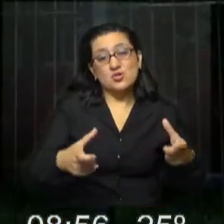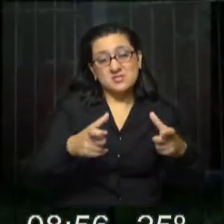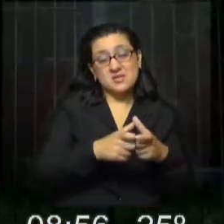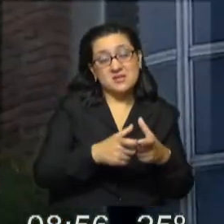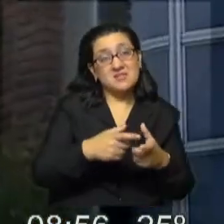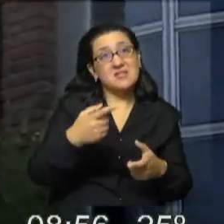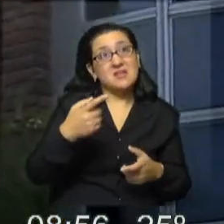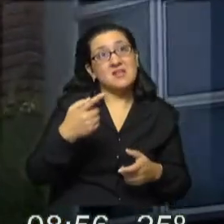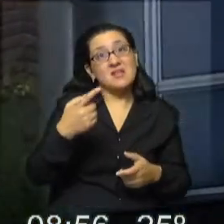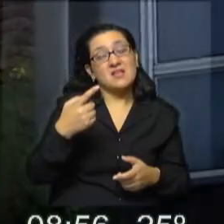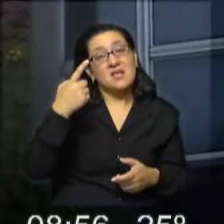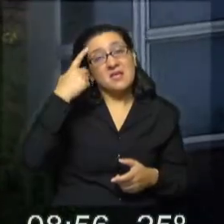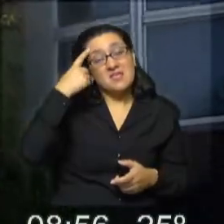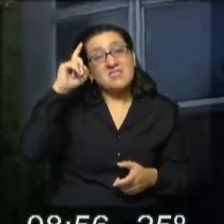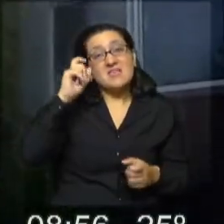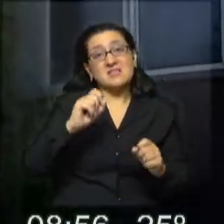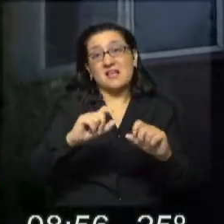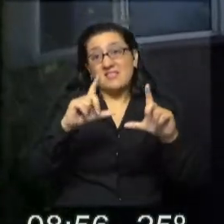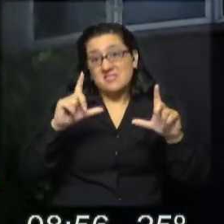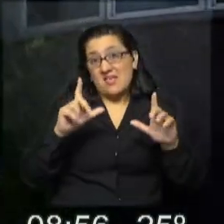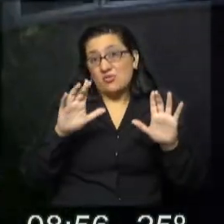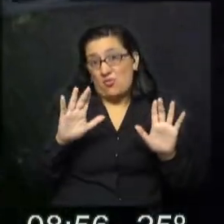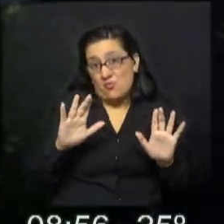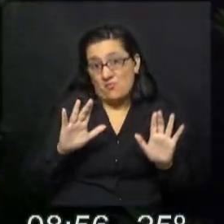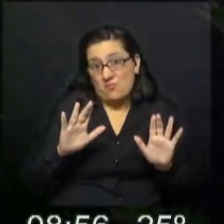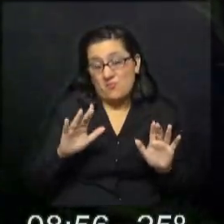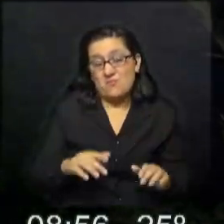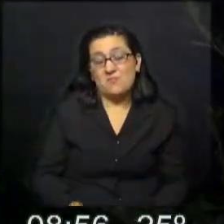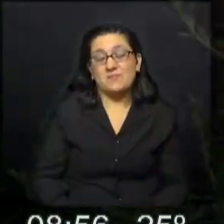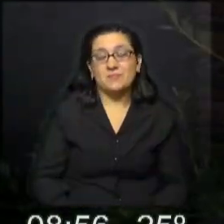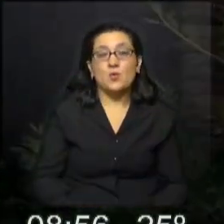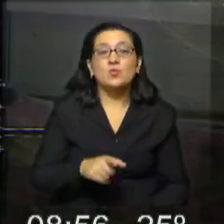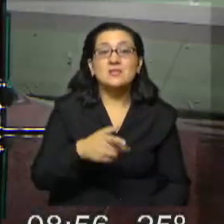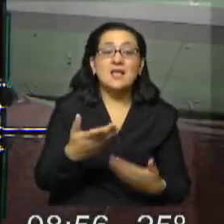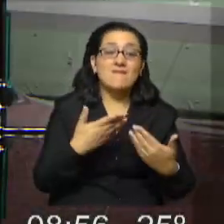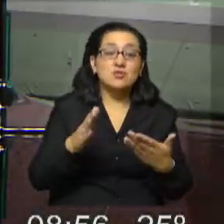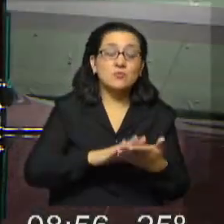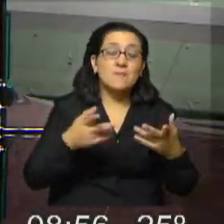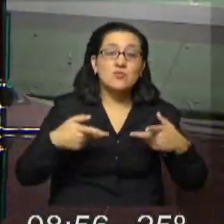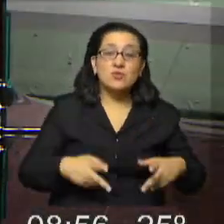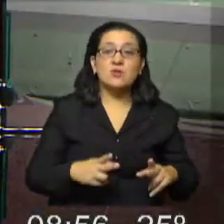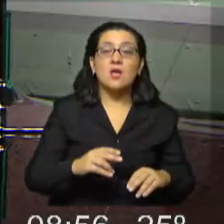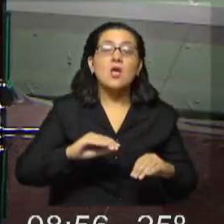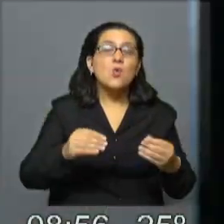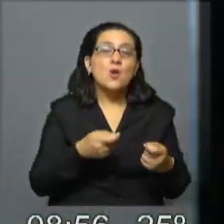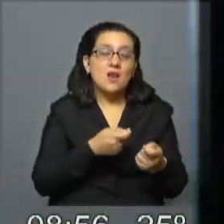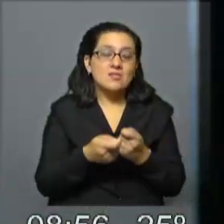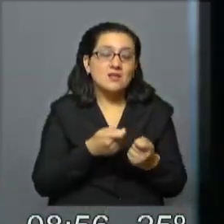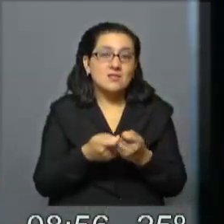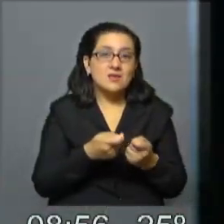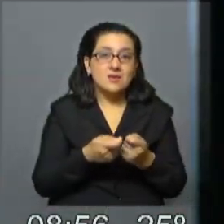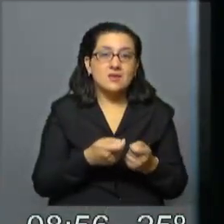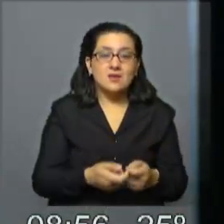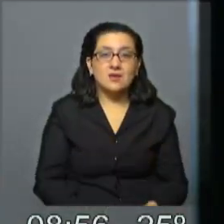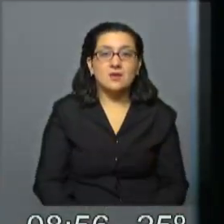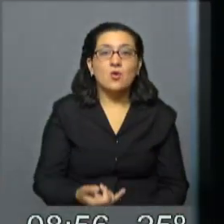que pararse con otra energía. Emiliano, ustedes hablan de una metodología y en ese sentido, ¿cuál es la estrategia? ¿Cómo se para el